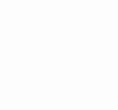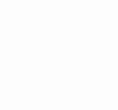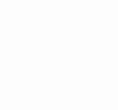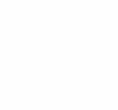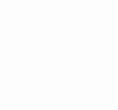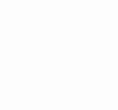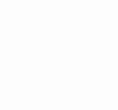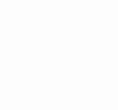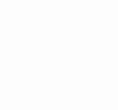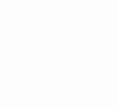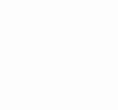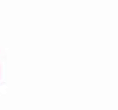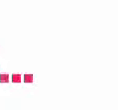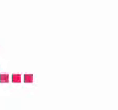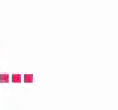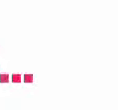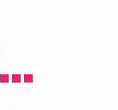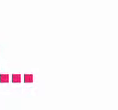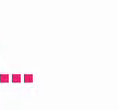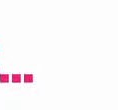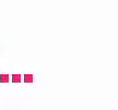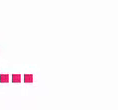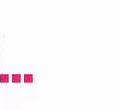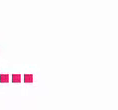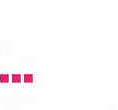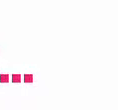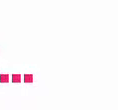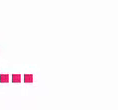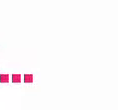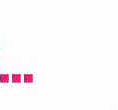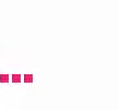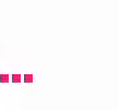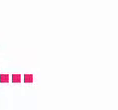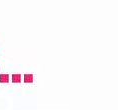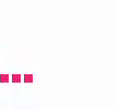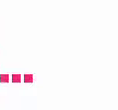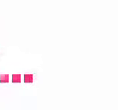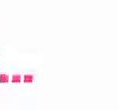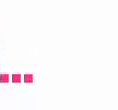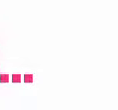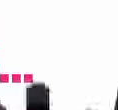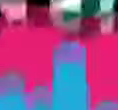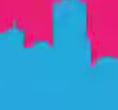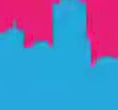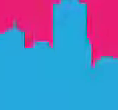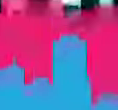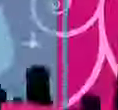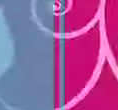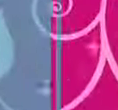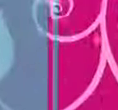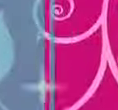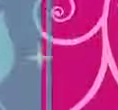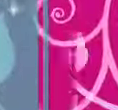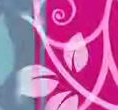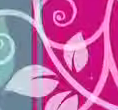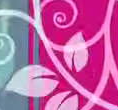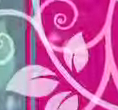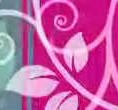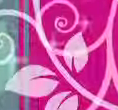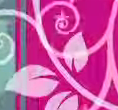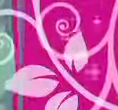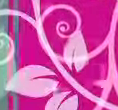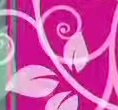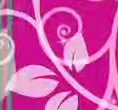Es hora de pasar al taller de hojalatería y pintura. Bueno, es un decir, porque lo que sigue es tecnología